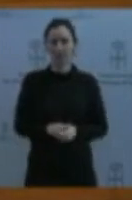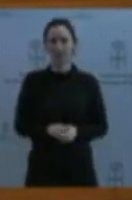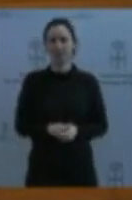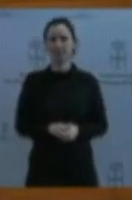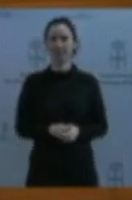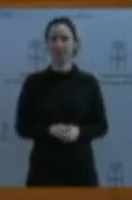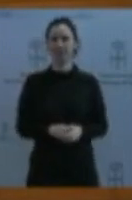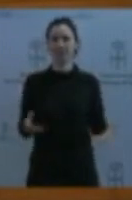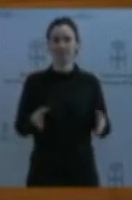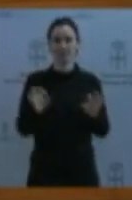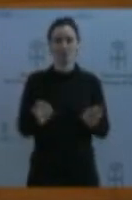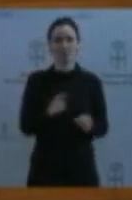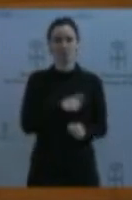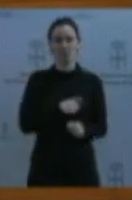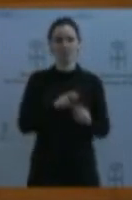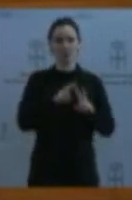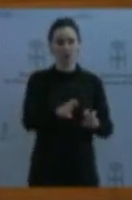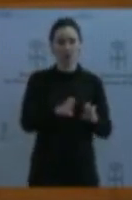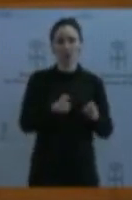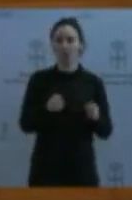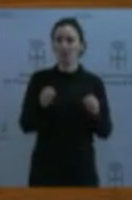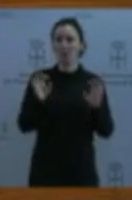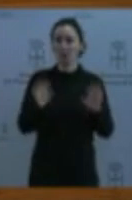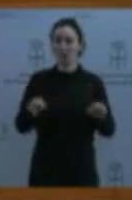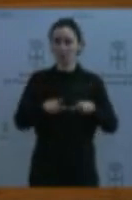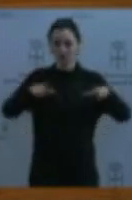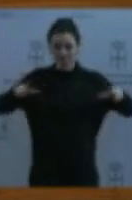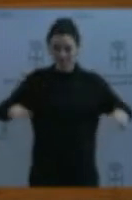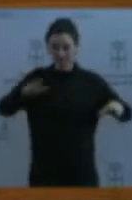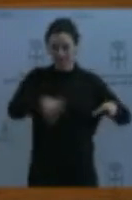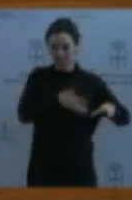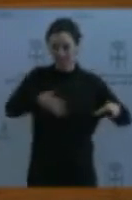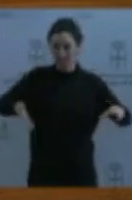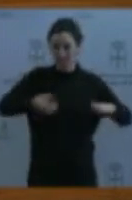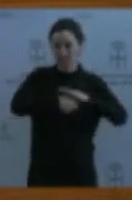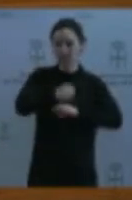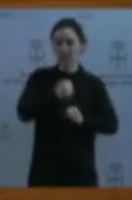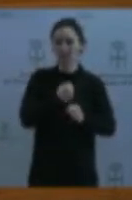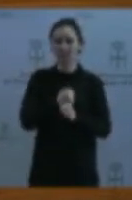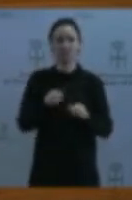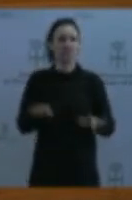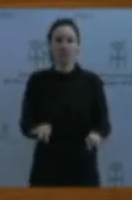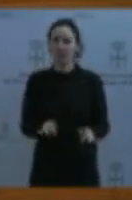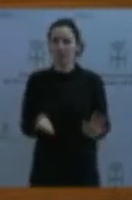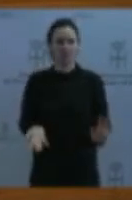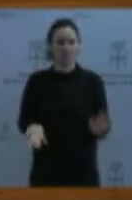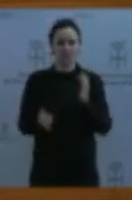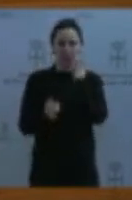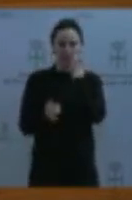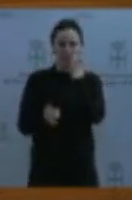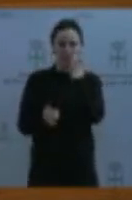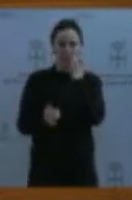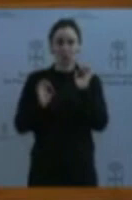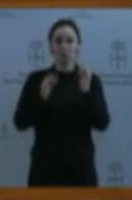mera tabla de inserción laboral no sirve absolutamente para nada porque no permite evaluar los efectos netos de la formación. Y, por supuesto,